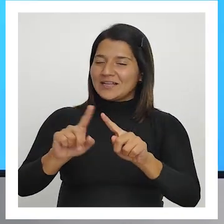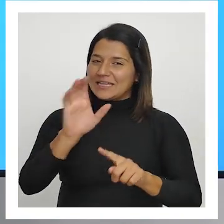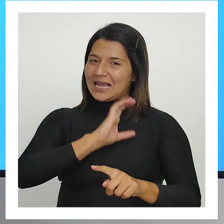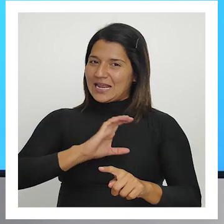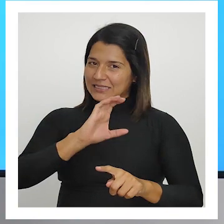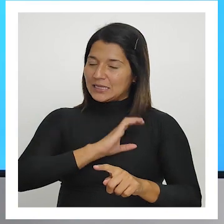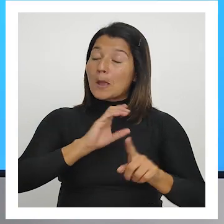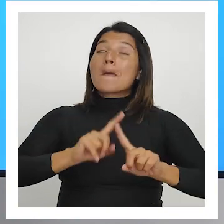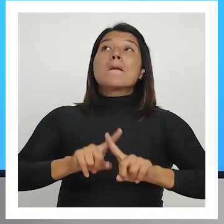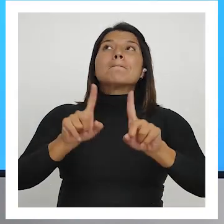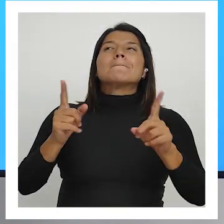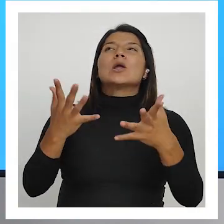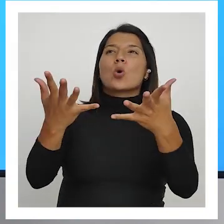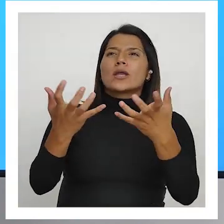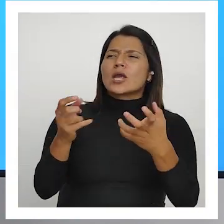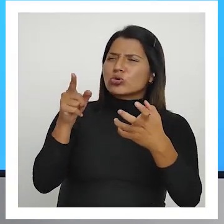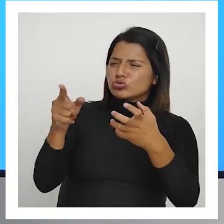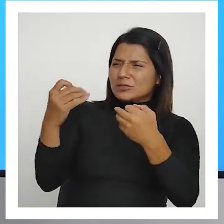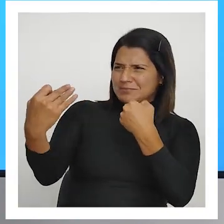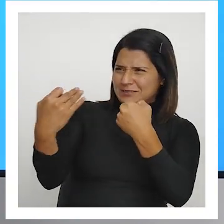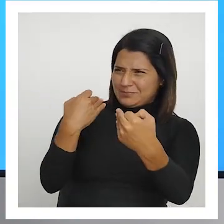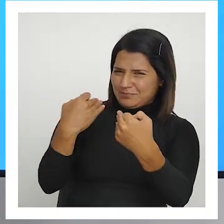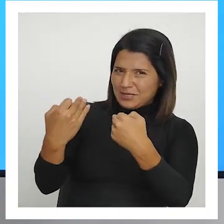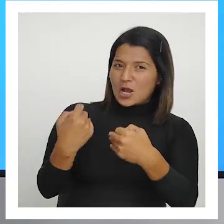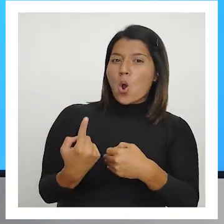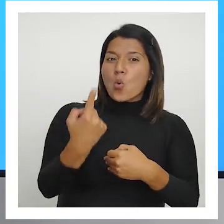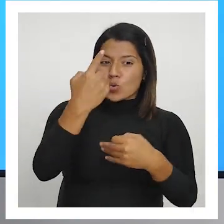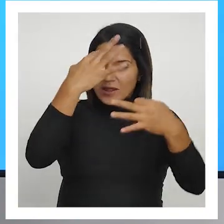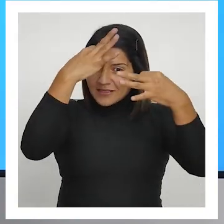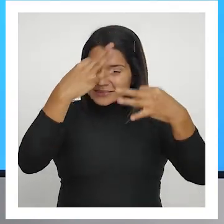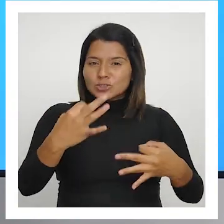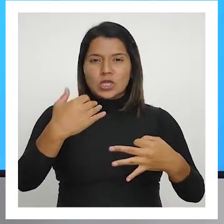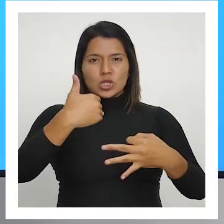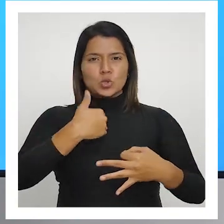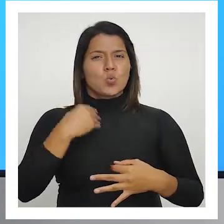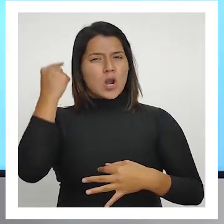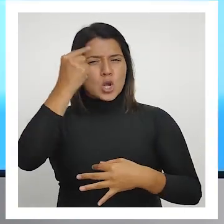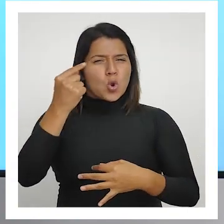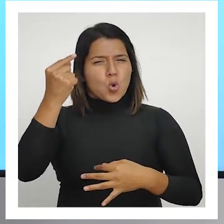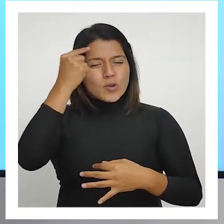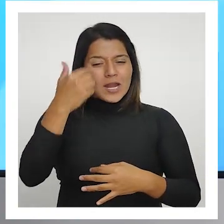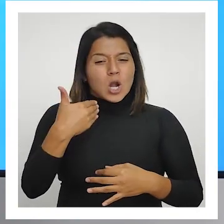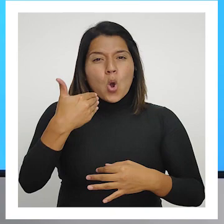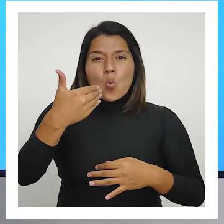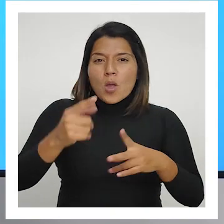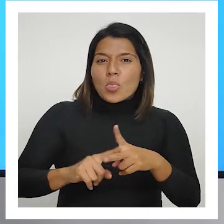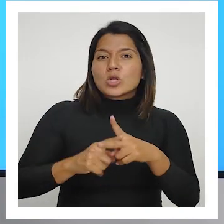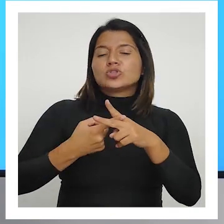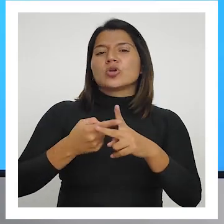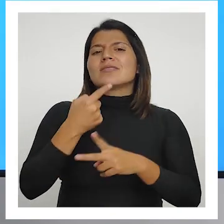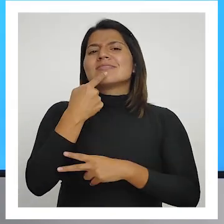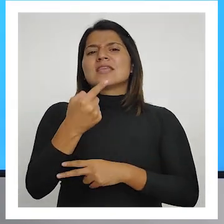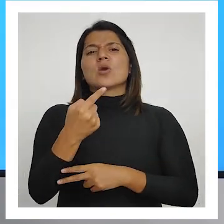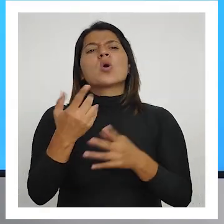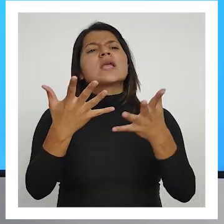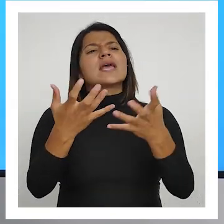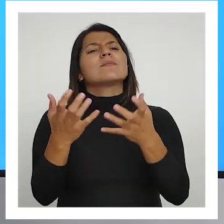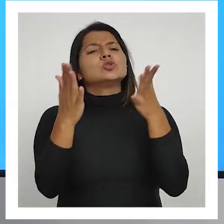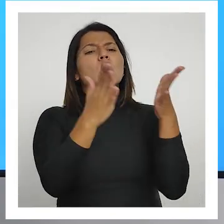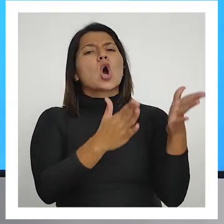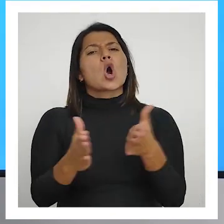planteó este gobierno a principios de gobierno. Dijeron, vamos a ordenar